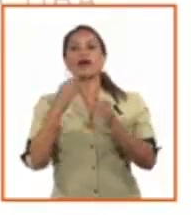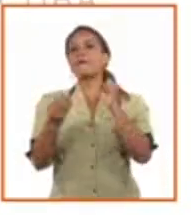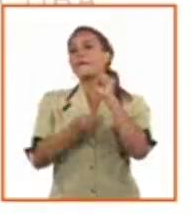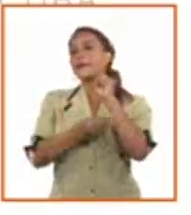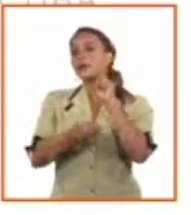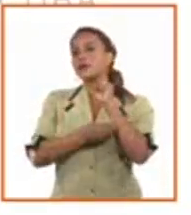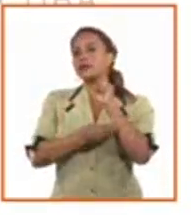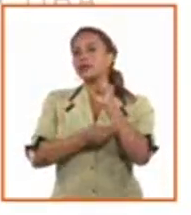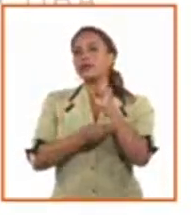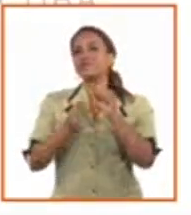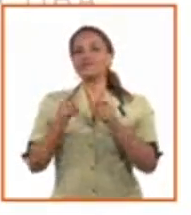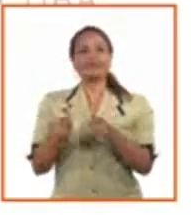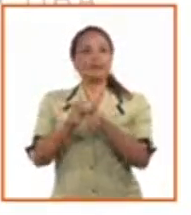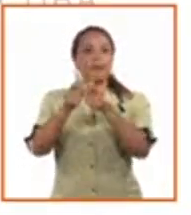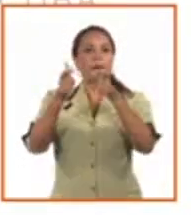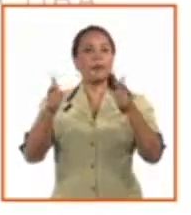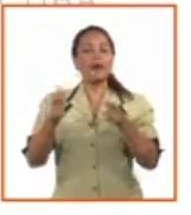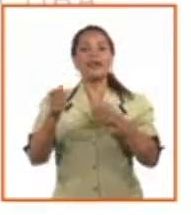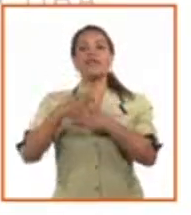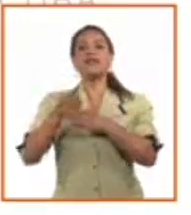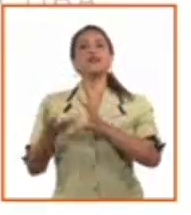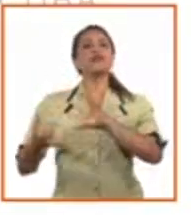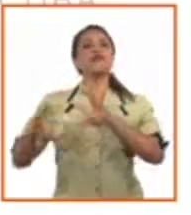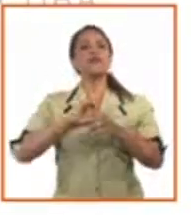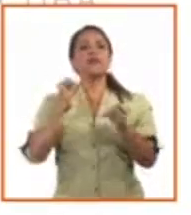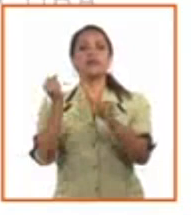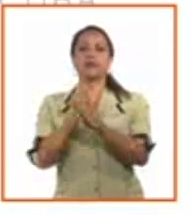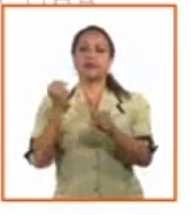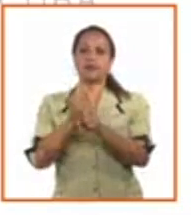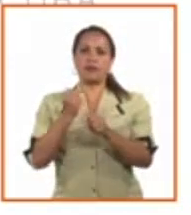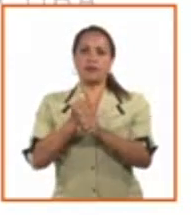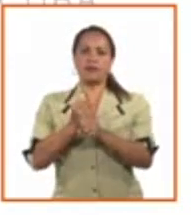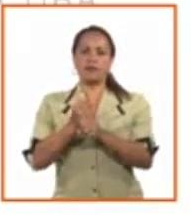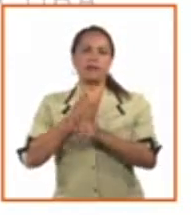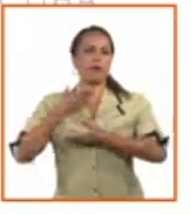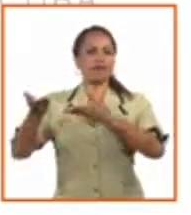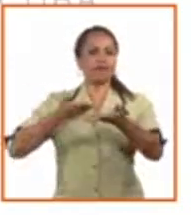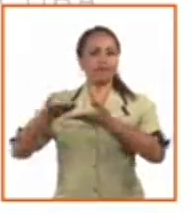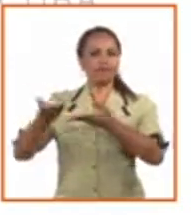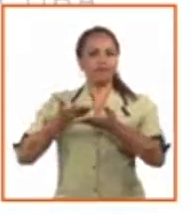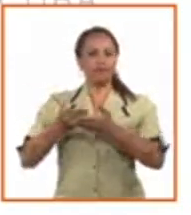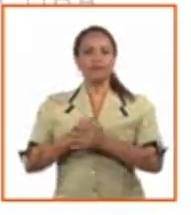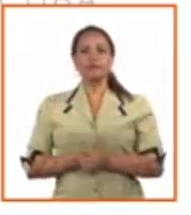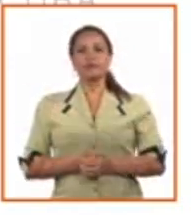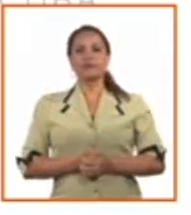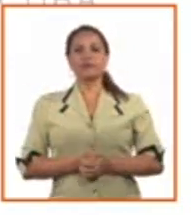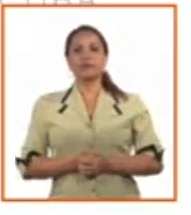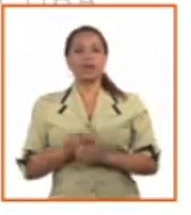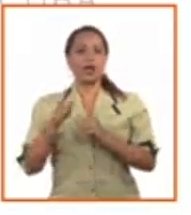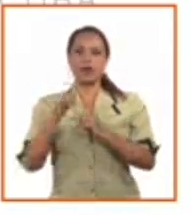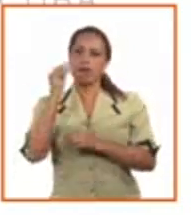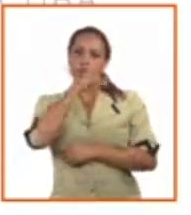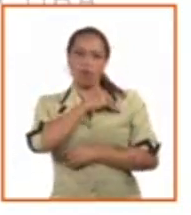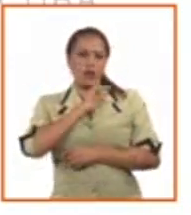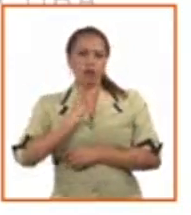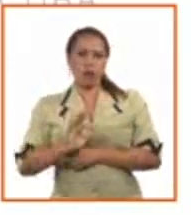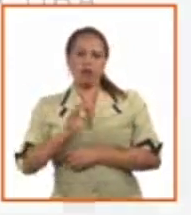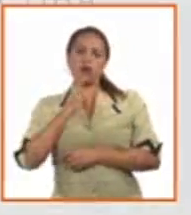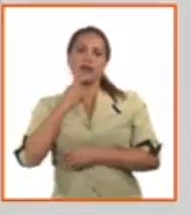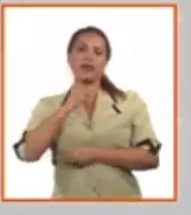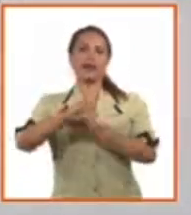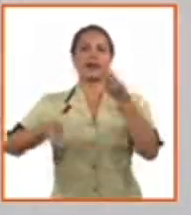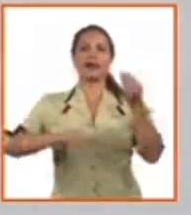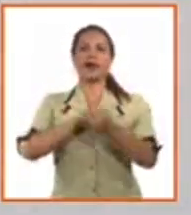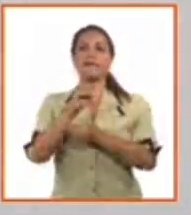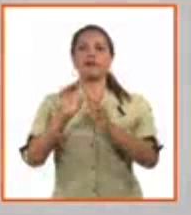seguir potenciando el digamos formas de trabajar los sistemas de gestión empresarial más atemperado a los tiempos actuales de